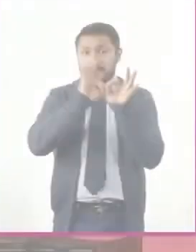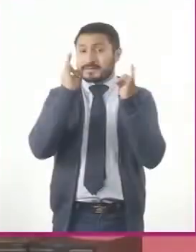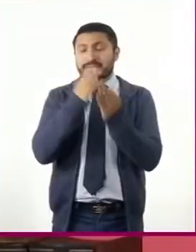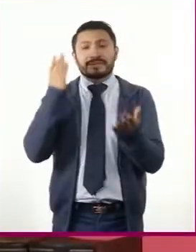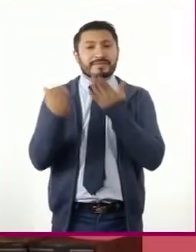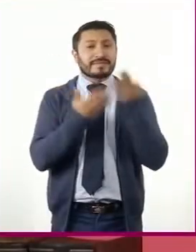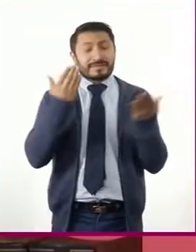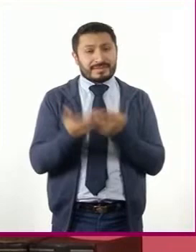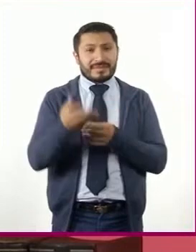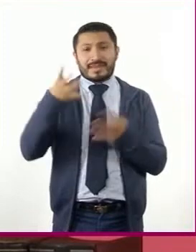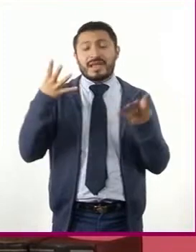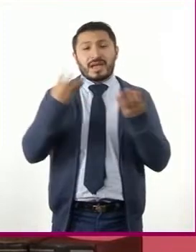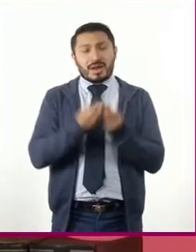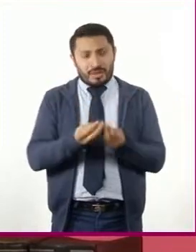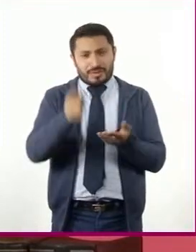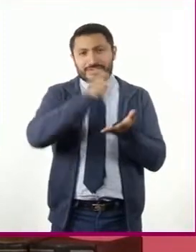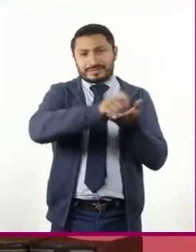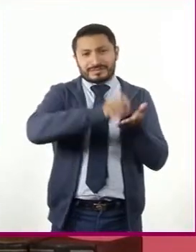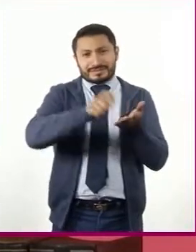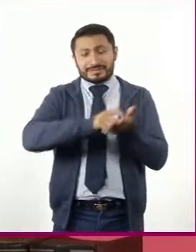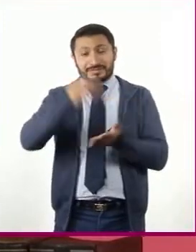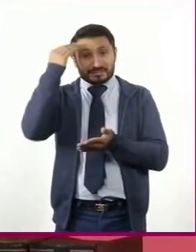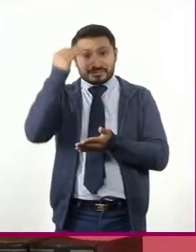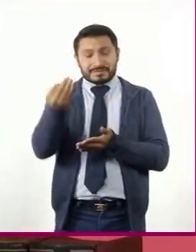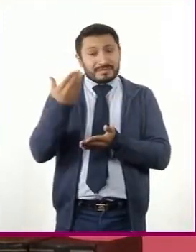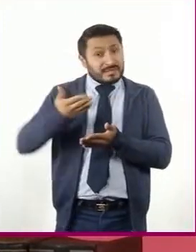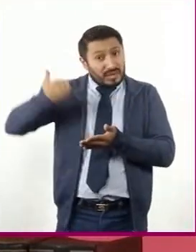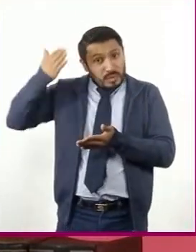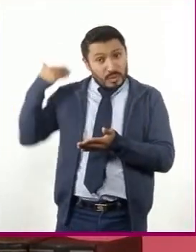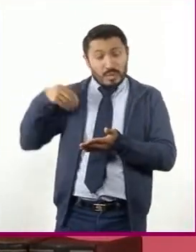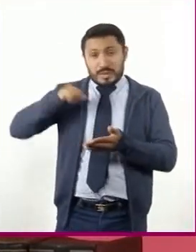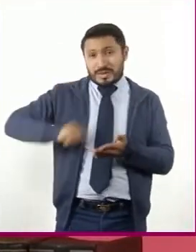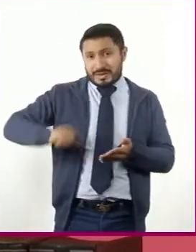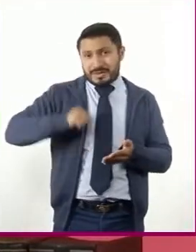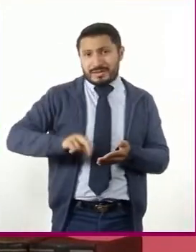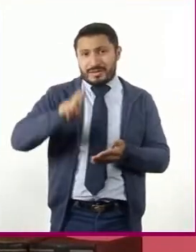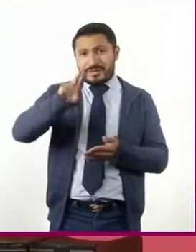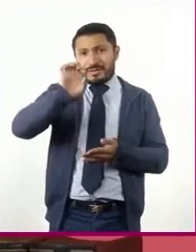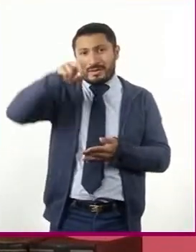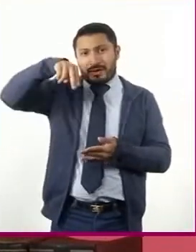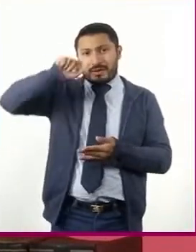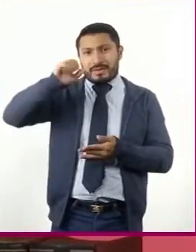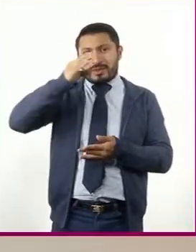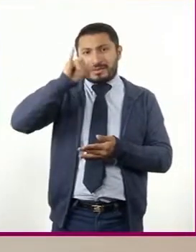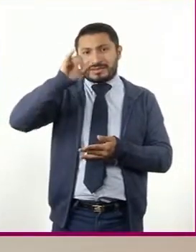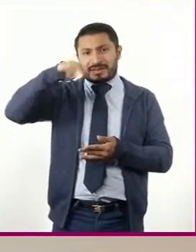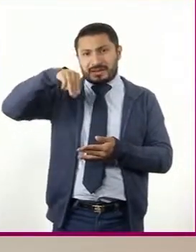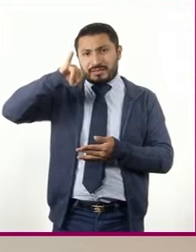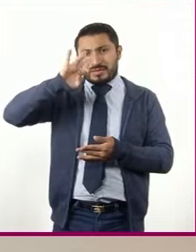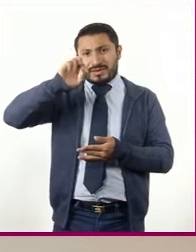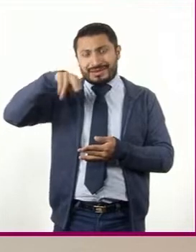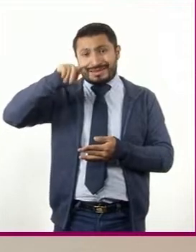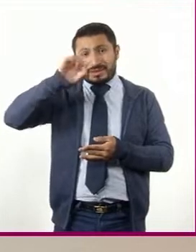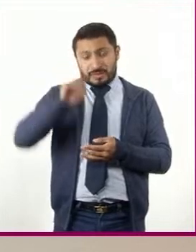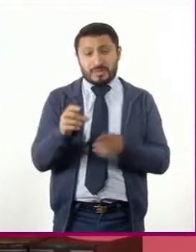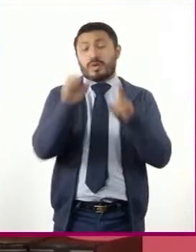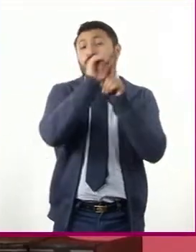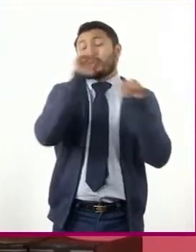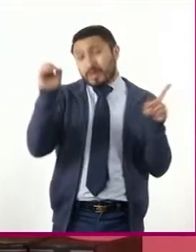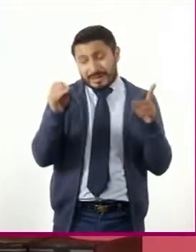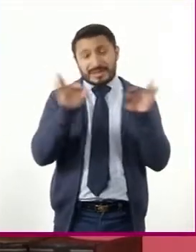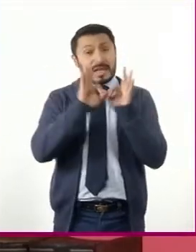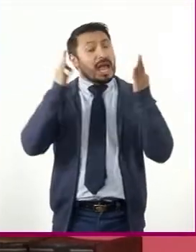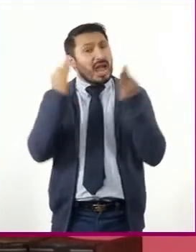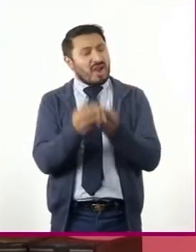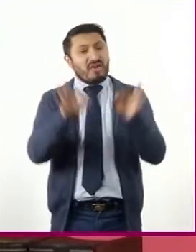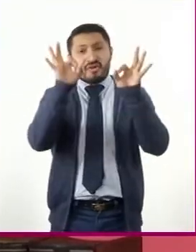revisadas. Vamos a tomar los datos de la época del Renacimiento, analizarlos, sistematizarlos y organizarlos de